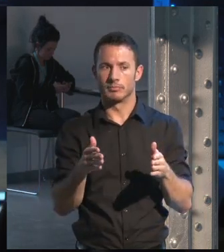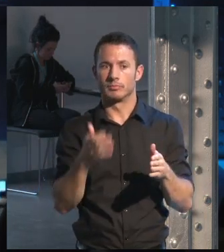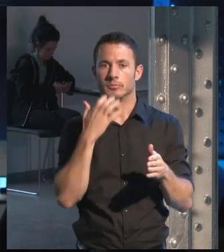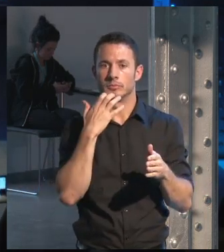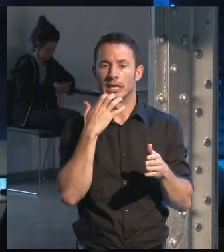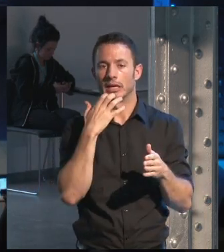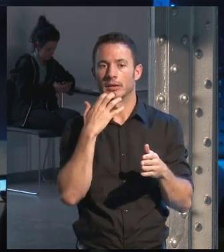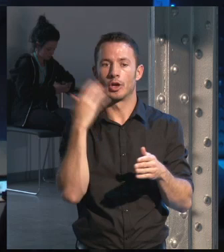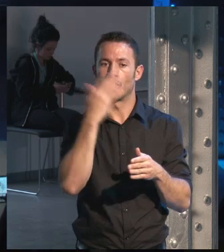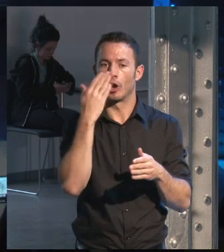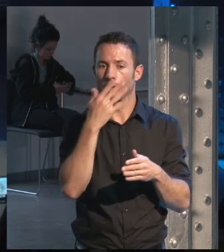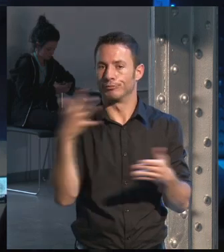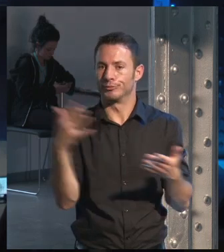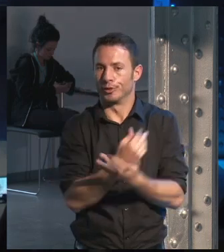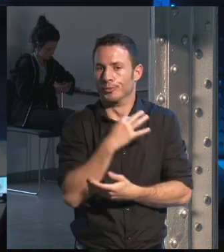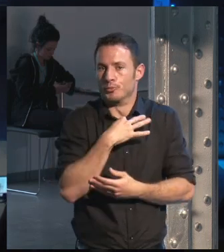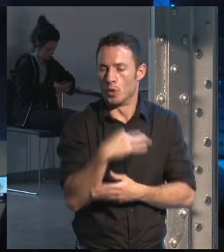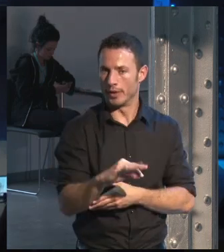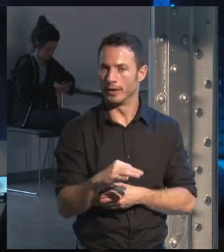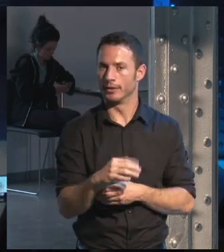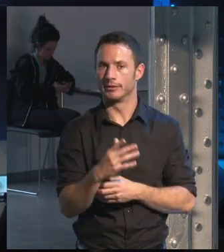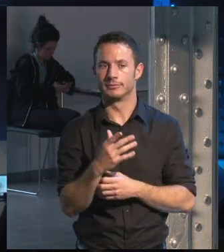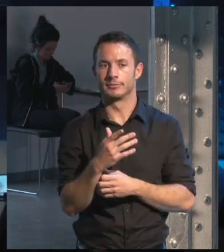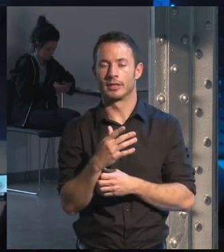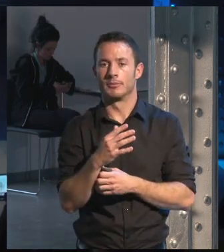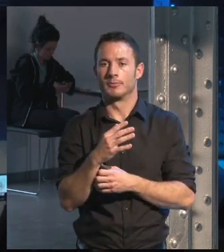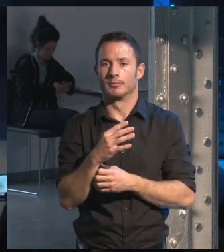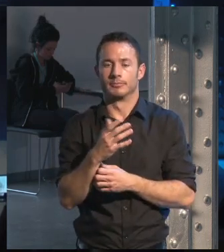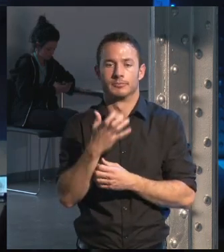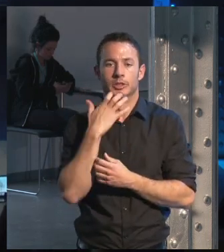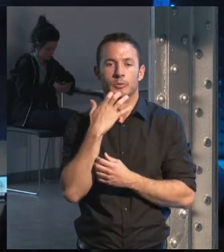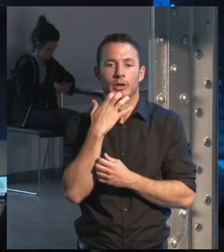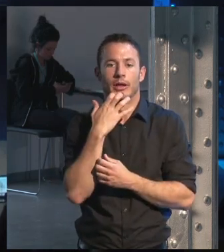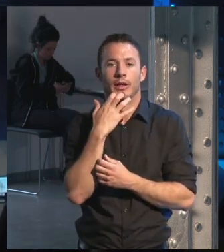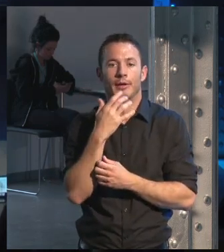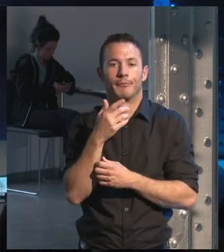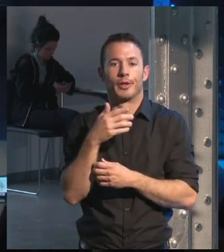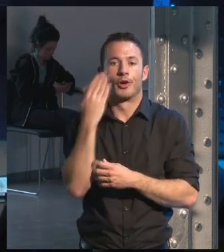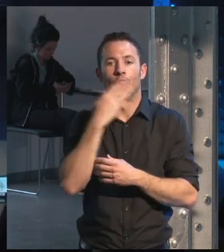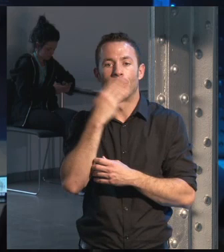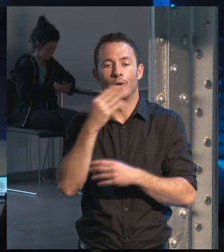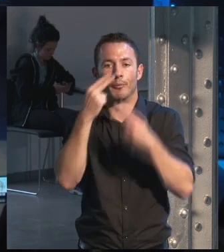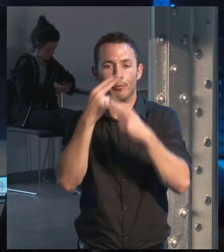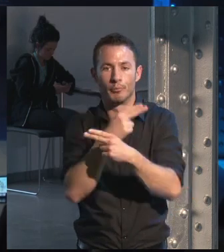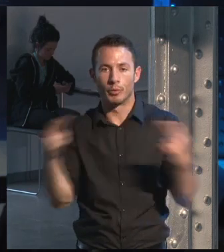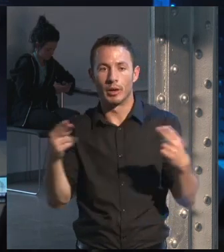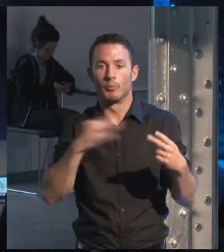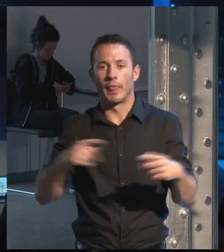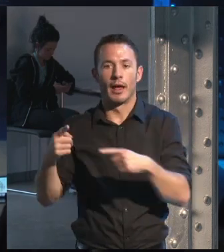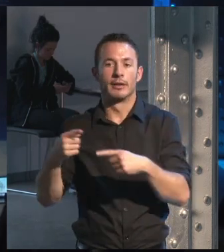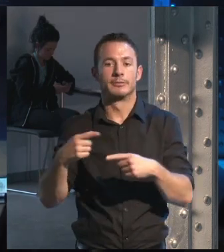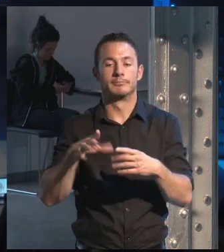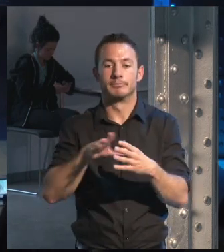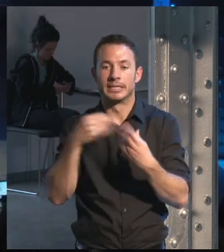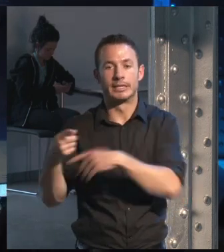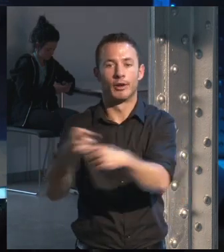no un colegio. Empaquetarla para que pueda ser algo que pueda ser movible por un montón de colegios públicos que puedan, de alguna manera, compartir todos